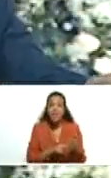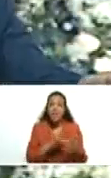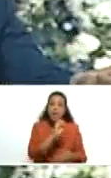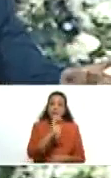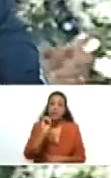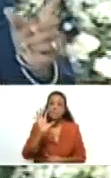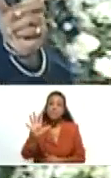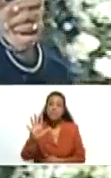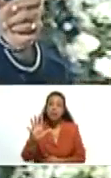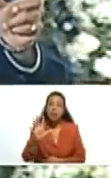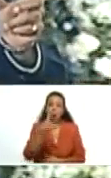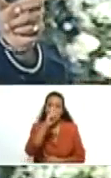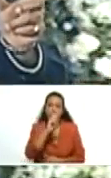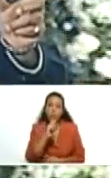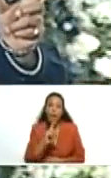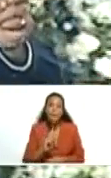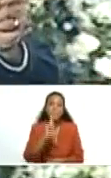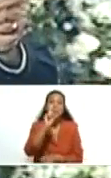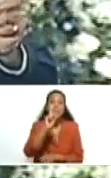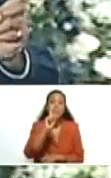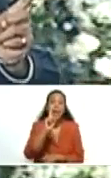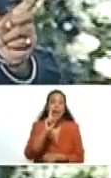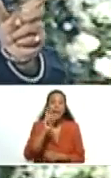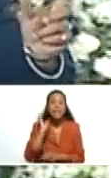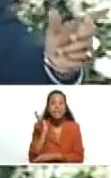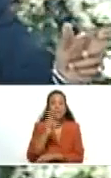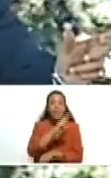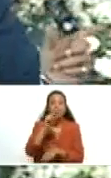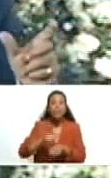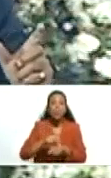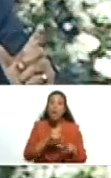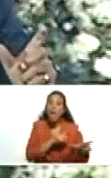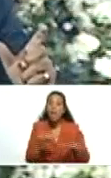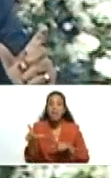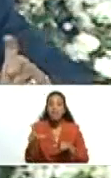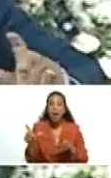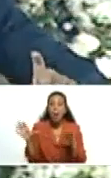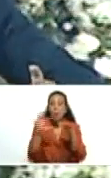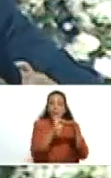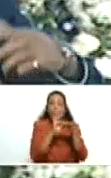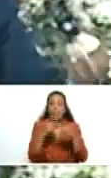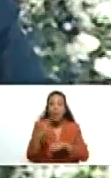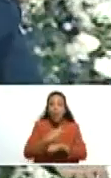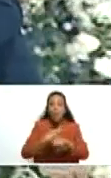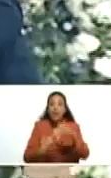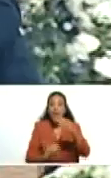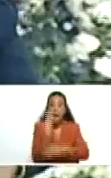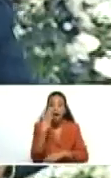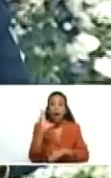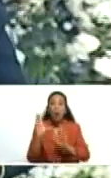2000-2005, el primer periodo de la Asamblea Nacional ya unicameral, creada por la constituyente.